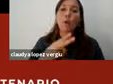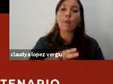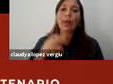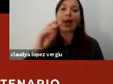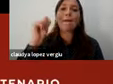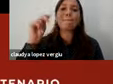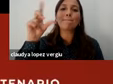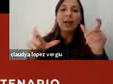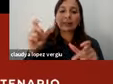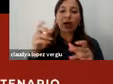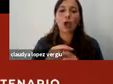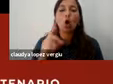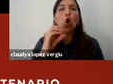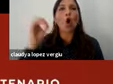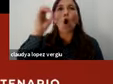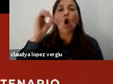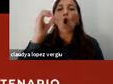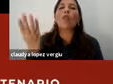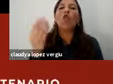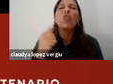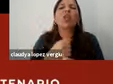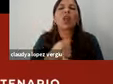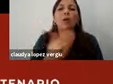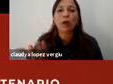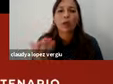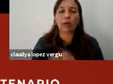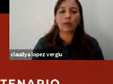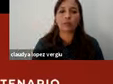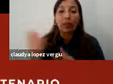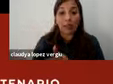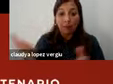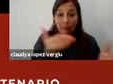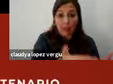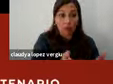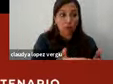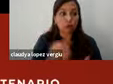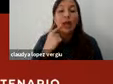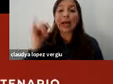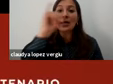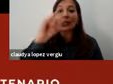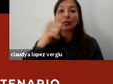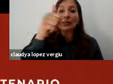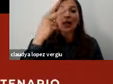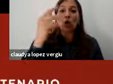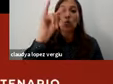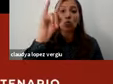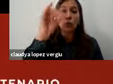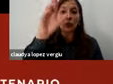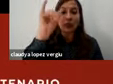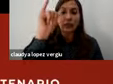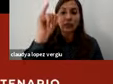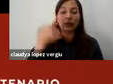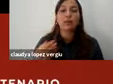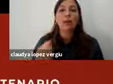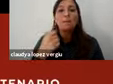o institución a la cual pertenecen. Invitamos a Sayuri Sakijama, miembro del Grupo de Trabajo para